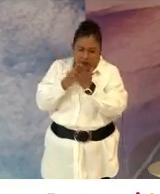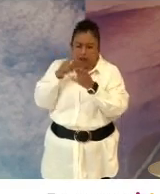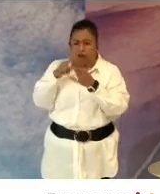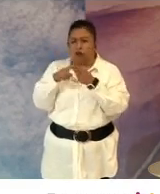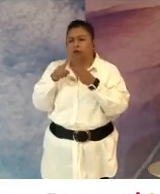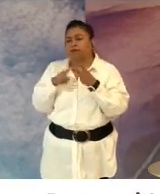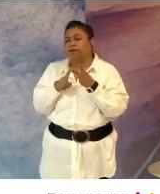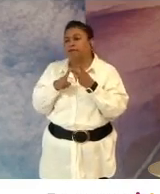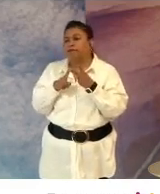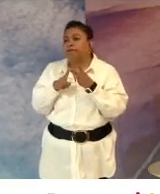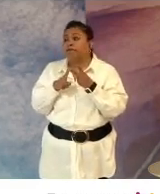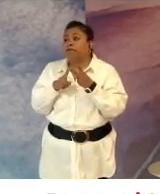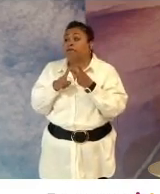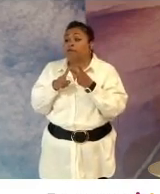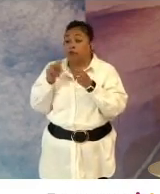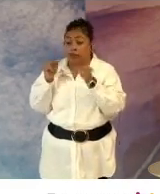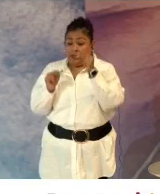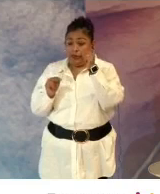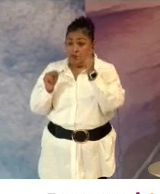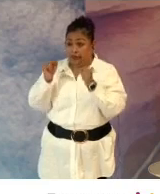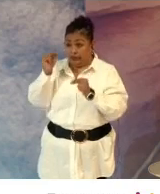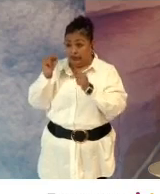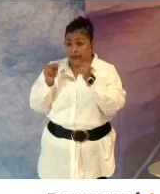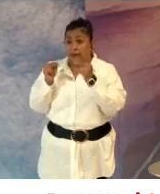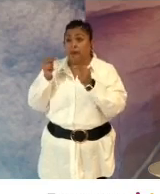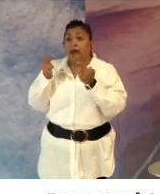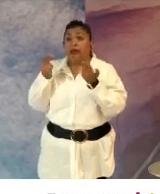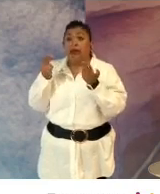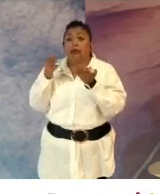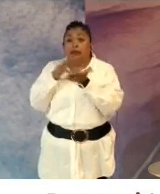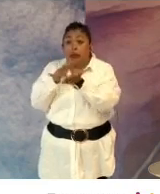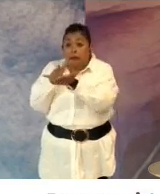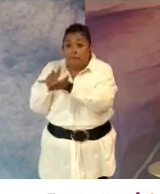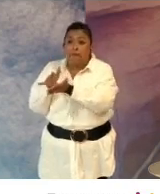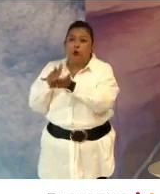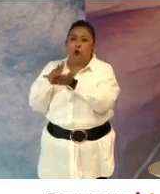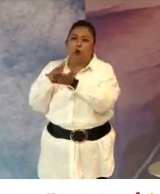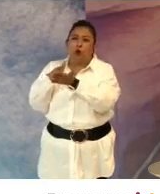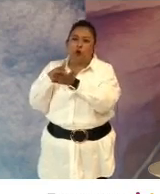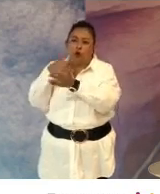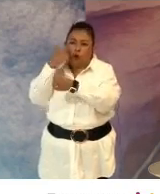una reducción en los niveles de actividades filantrópicas.